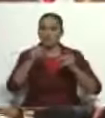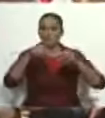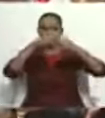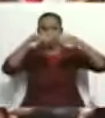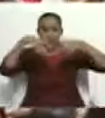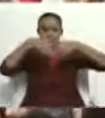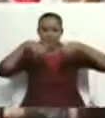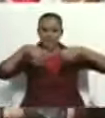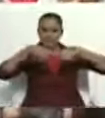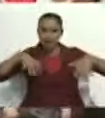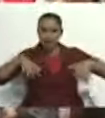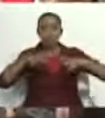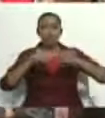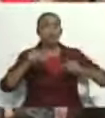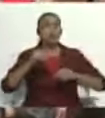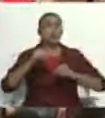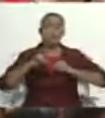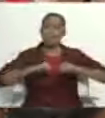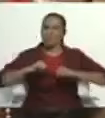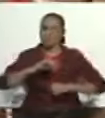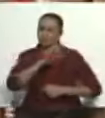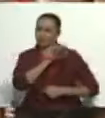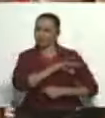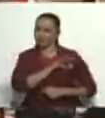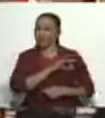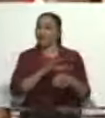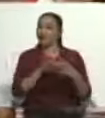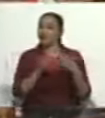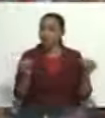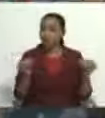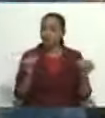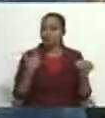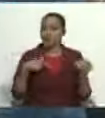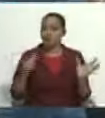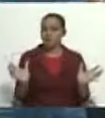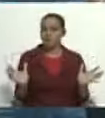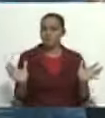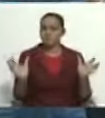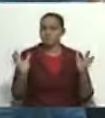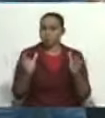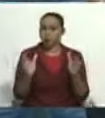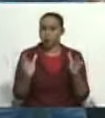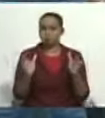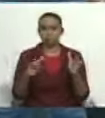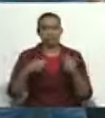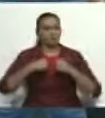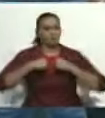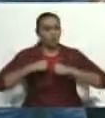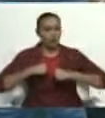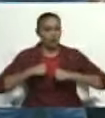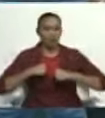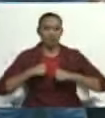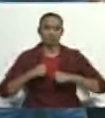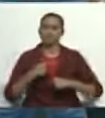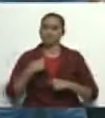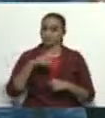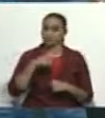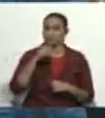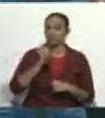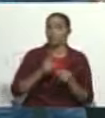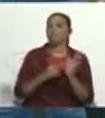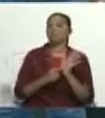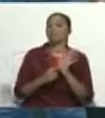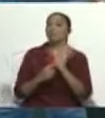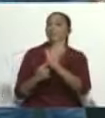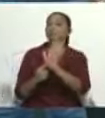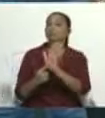movimientos sociales igual. Nosotros tenemos que salir en bloque, porque debemos demostrarle a ellos que